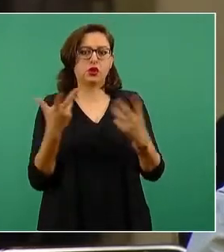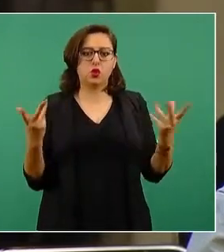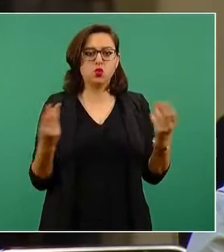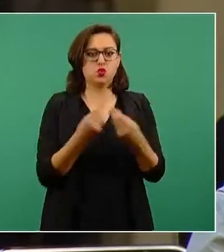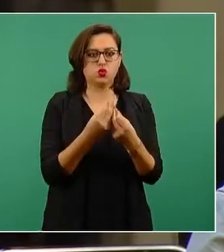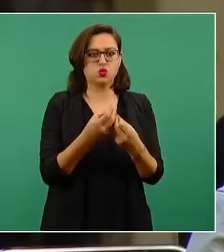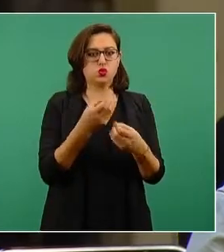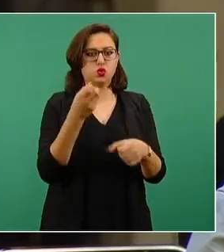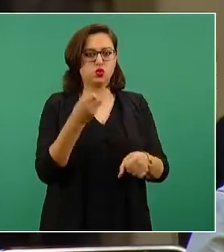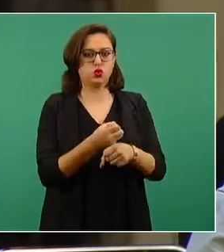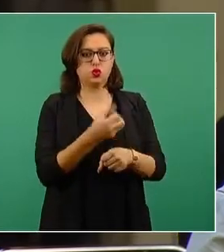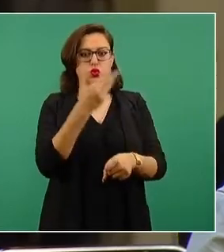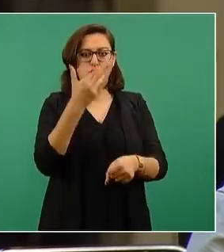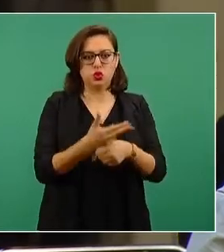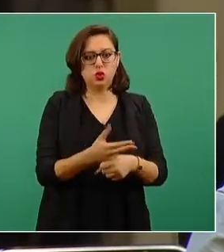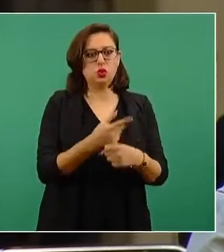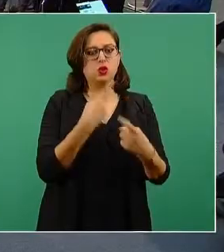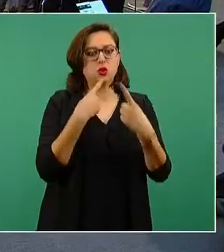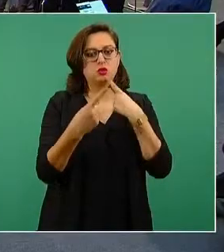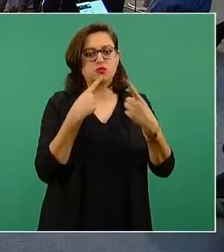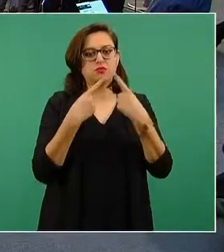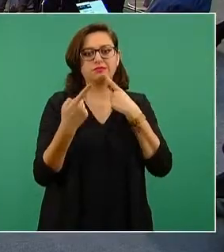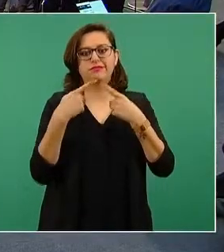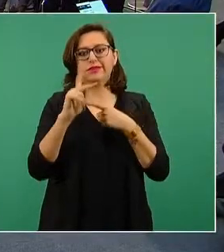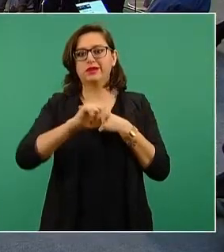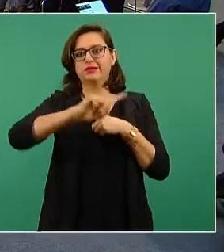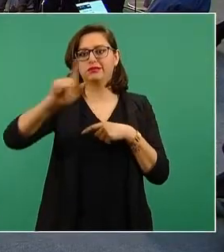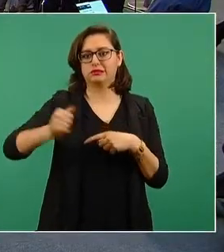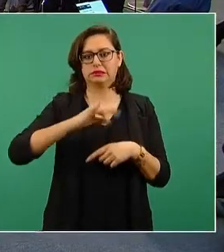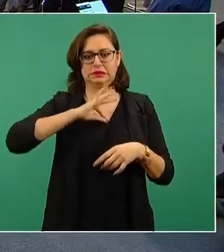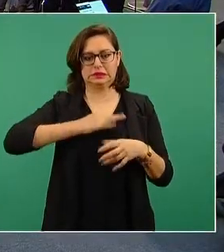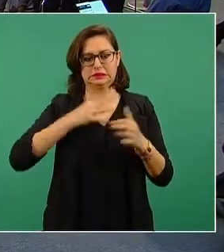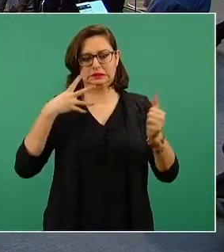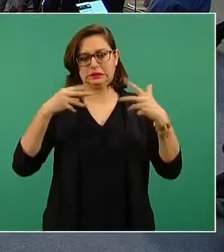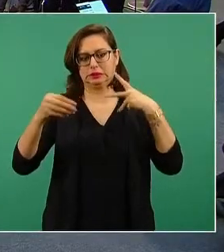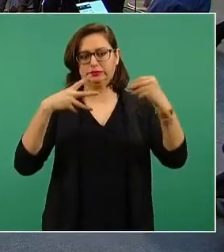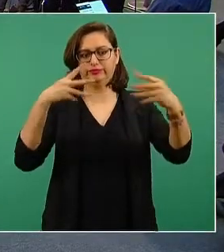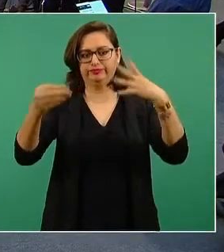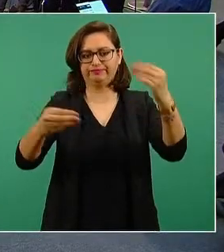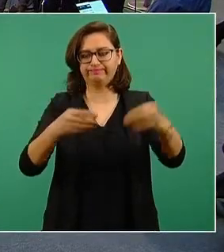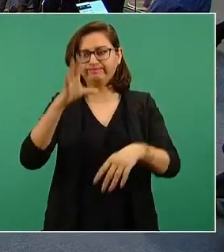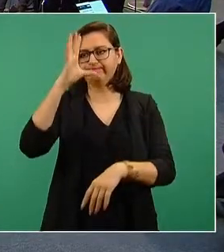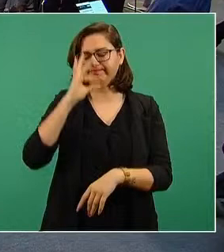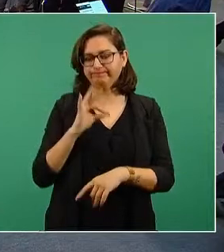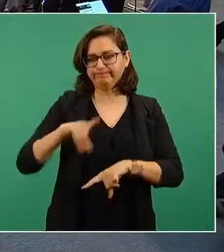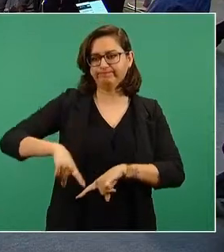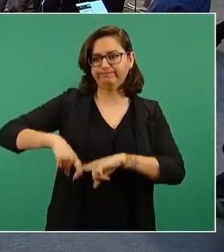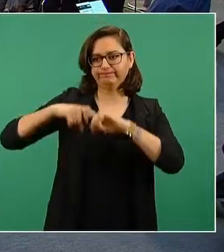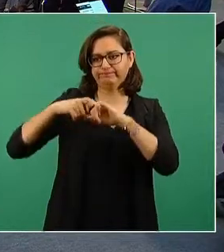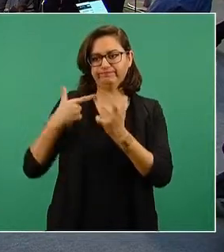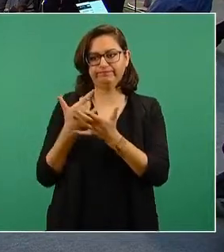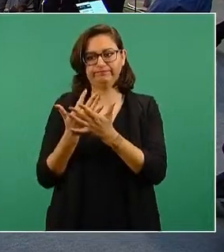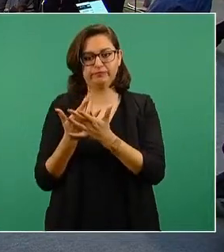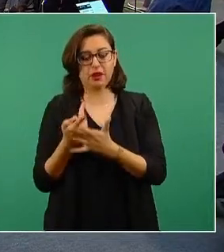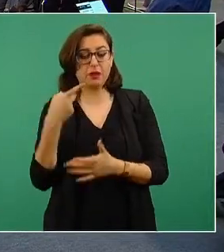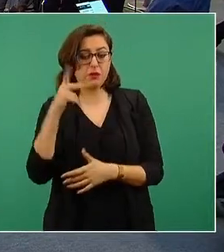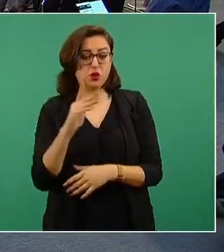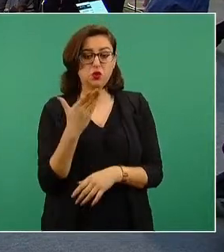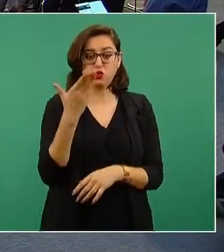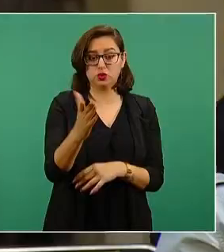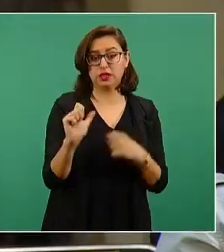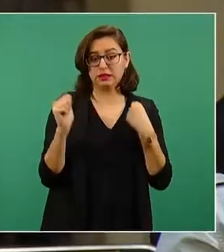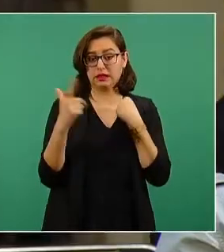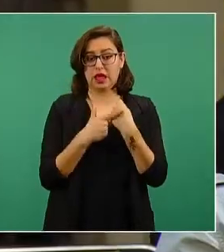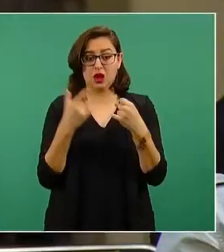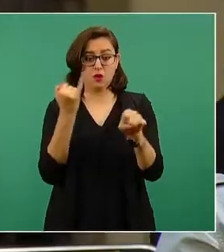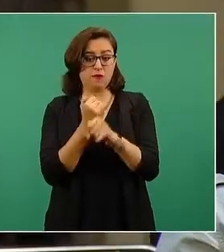y esto no ha sido posible. Pero si tendría usted algo de información acerca de estas convocatorias, hace